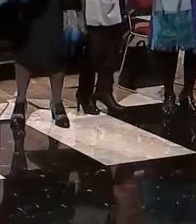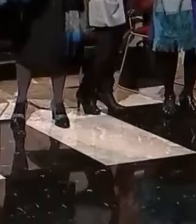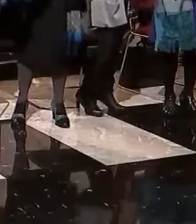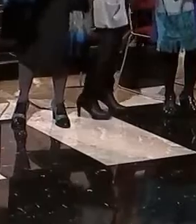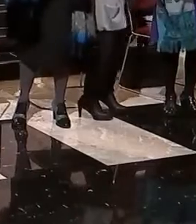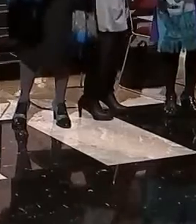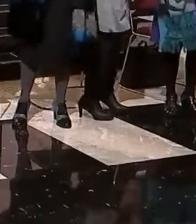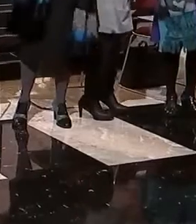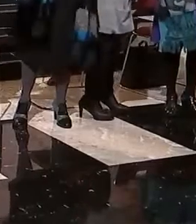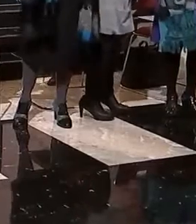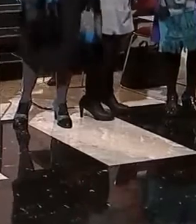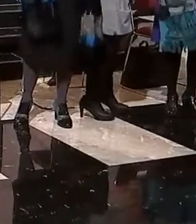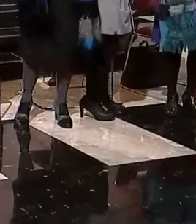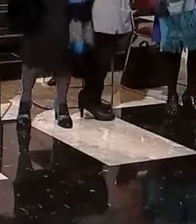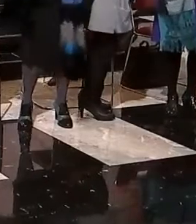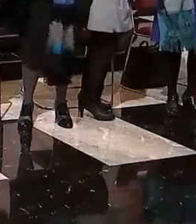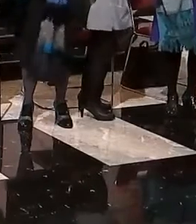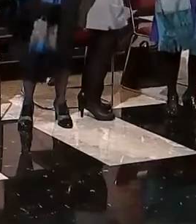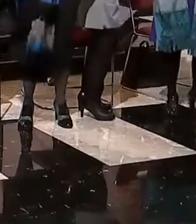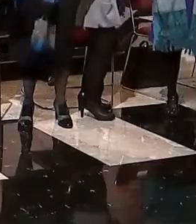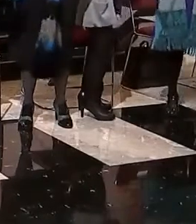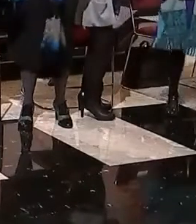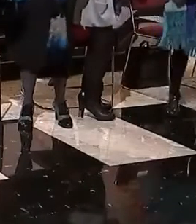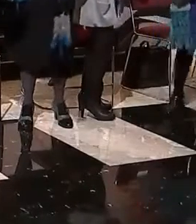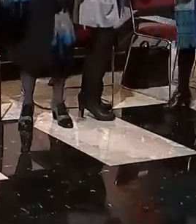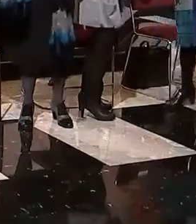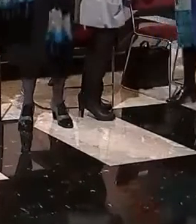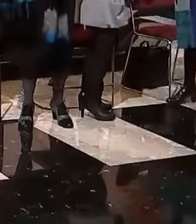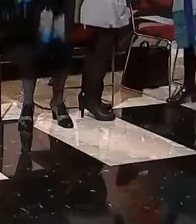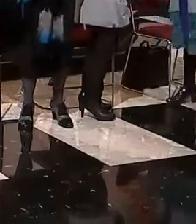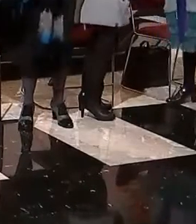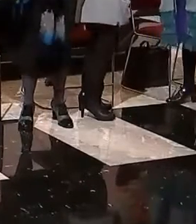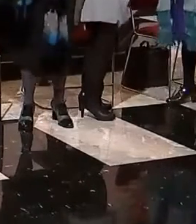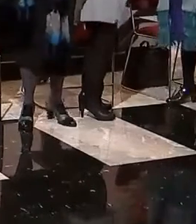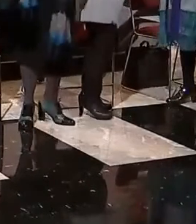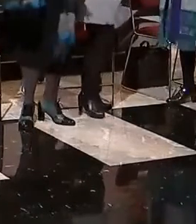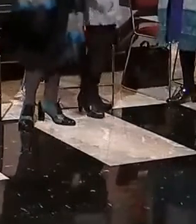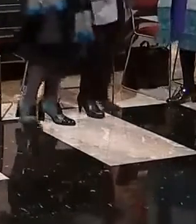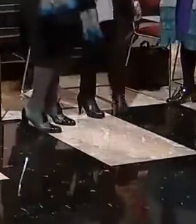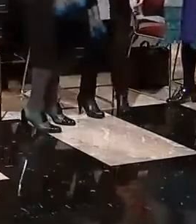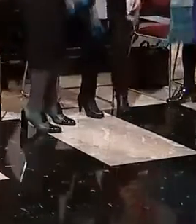Invitamos a los integrantes del Presidium, sean tan amables de tomar sus lugares.